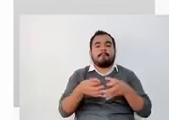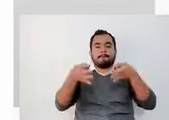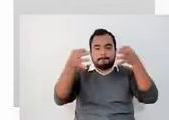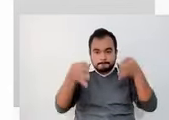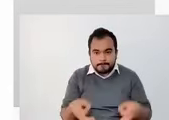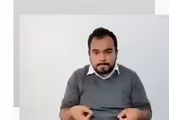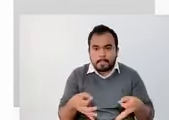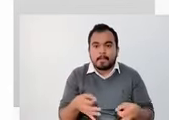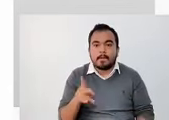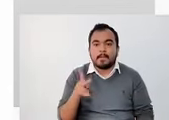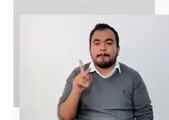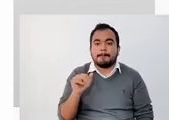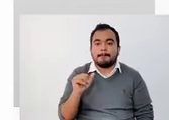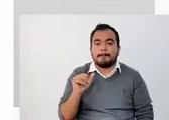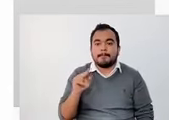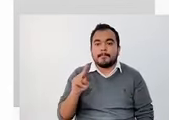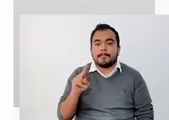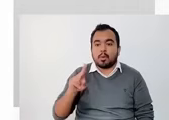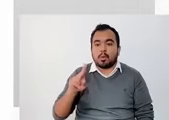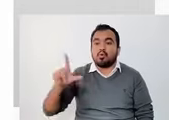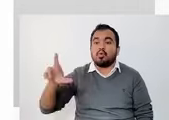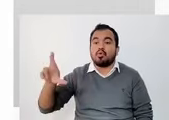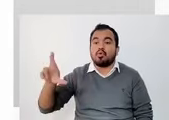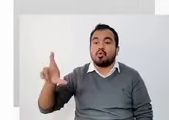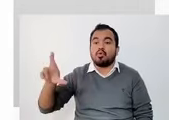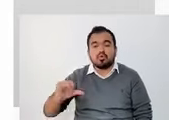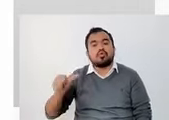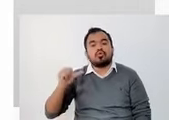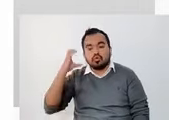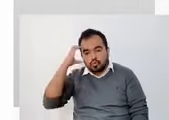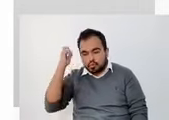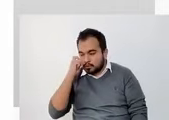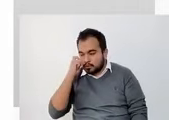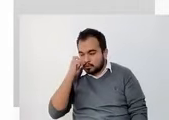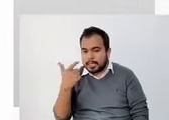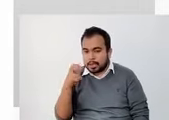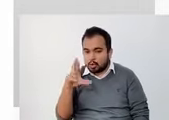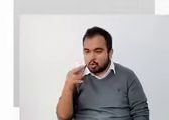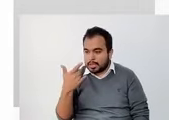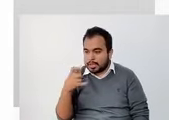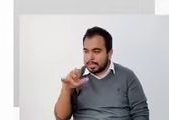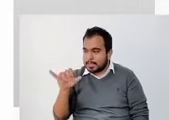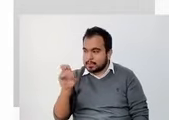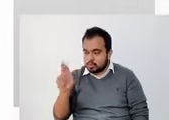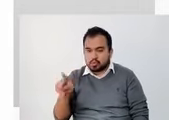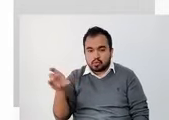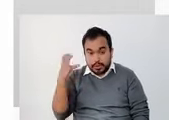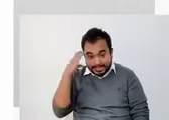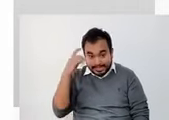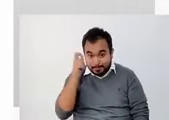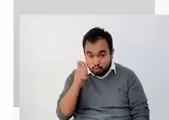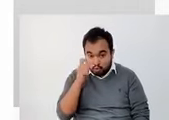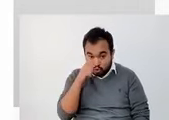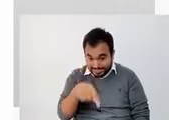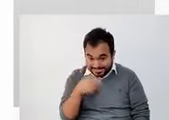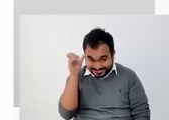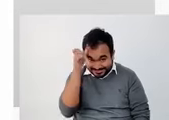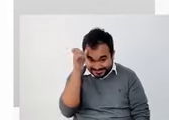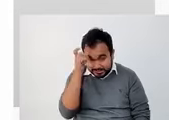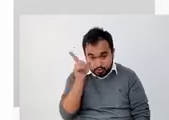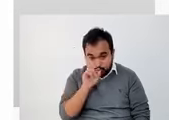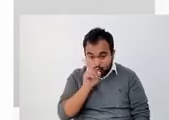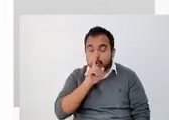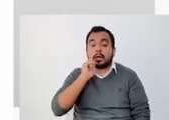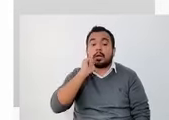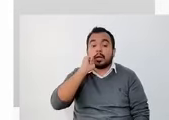Rock, otro criminólogo realista como Jock Young, que dice que la criminología, más que una ciencia, es un depósito